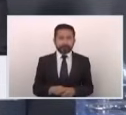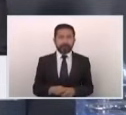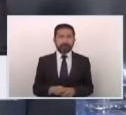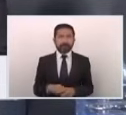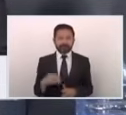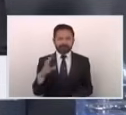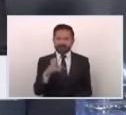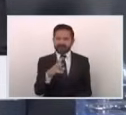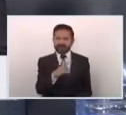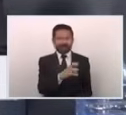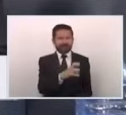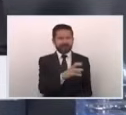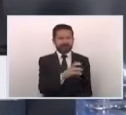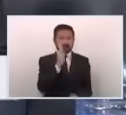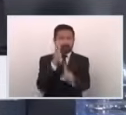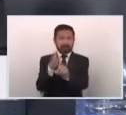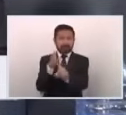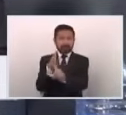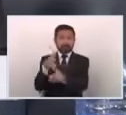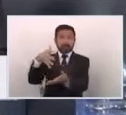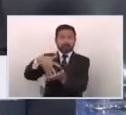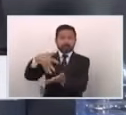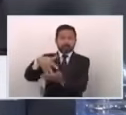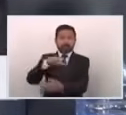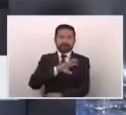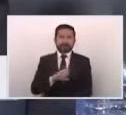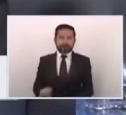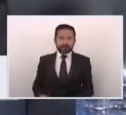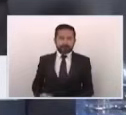en un desfalco directo al pueblo.